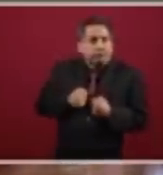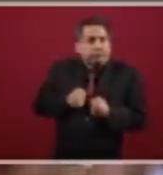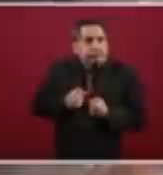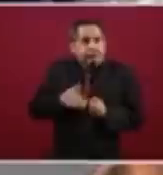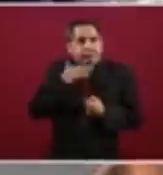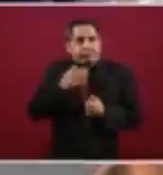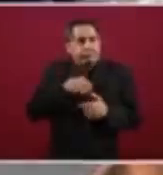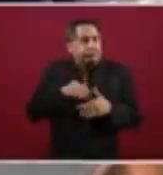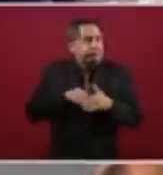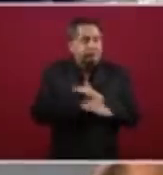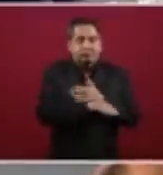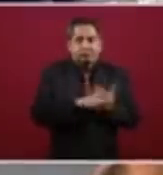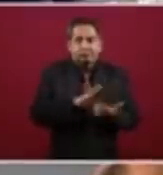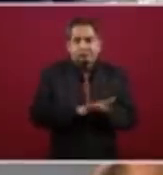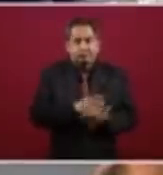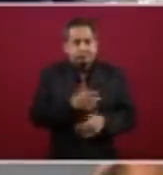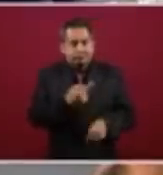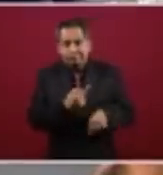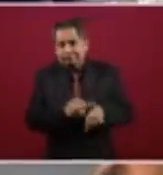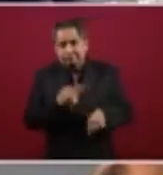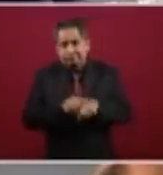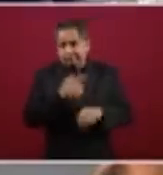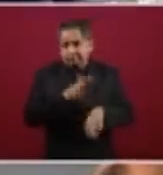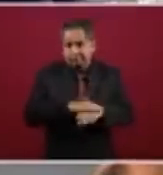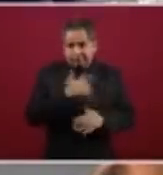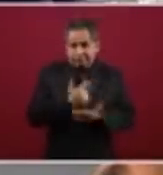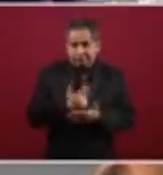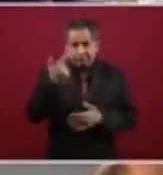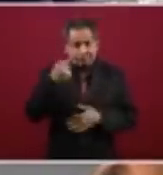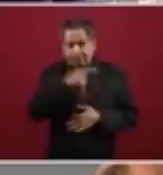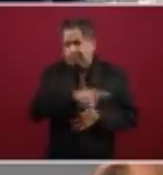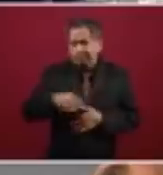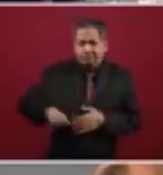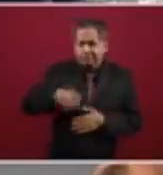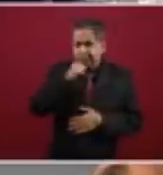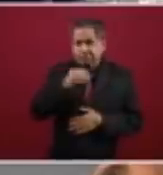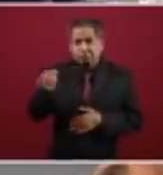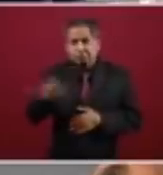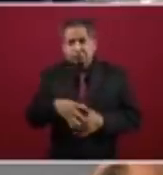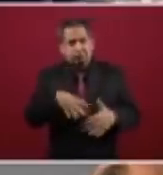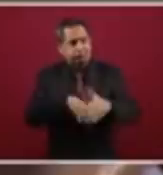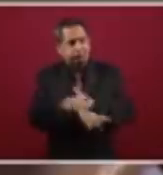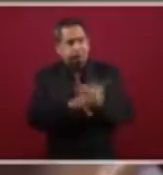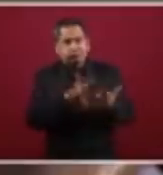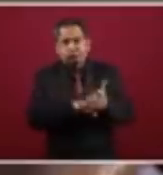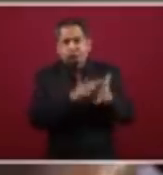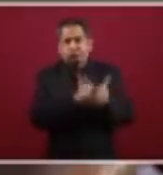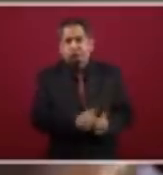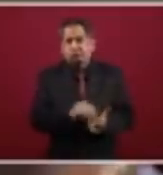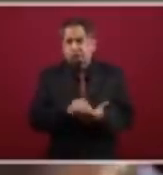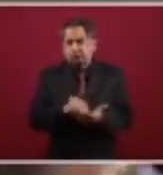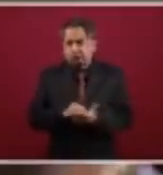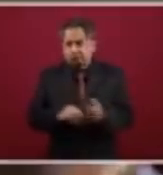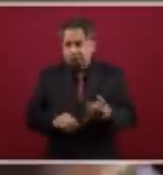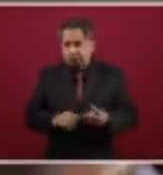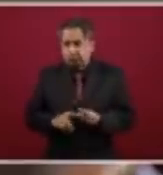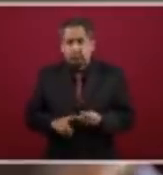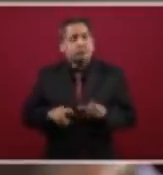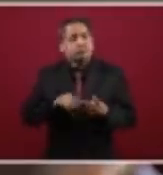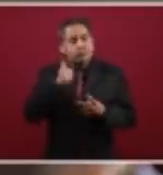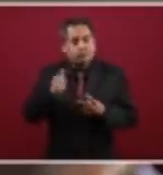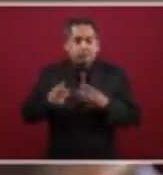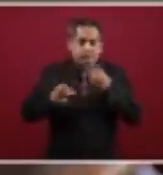pese a su precaria condición de salud y a que se ha demostrado su inocencia, sigue preso. Otra de las represalias son las campañas